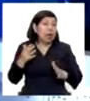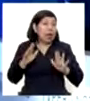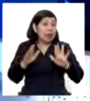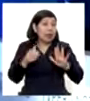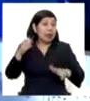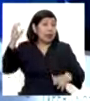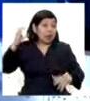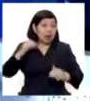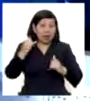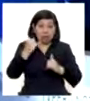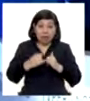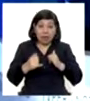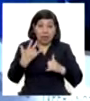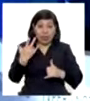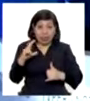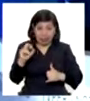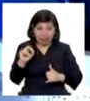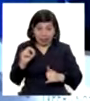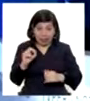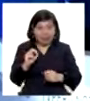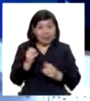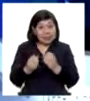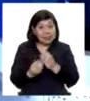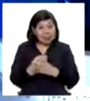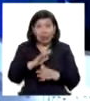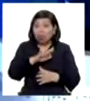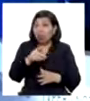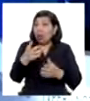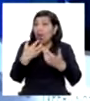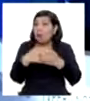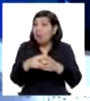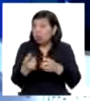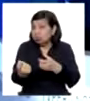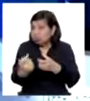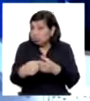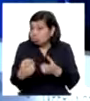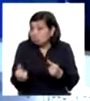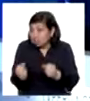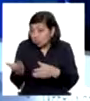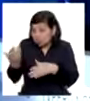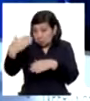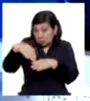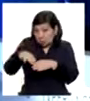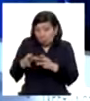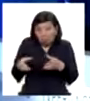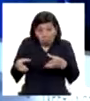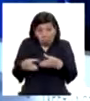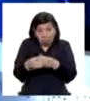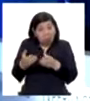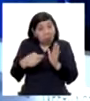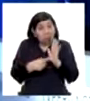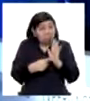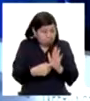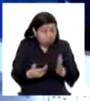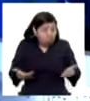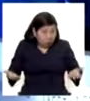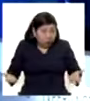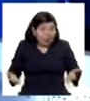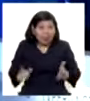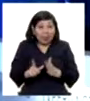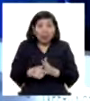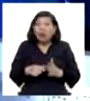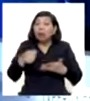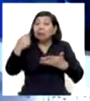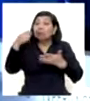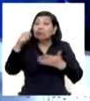el 16 de agosto y termina el 30 de septiembre. Entonces esperamos a todas las empresas prestadoras para que en ese periodo se puedan presentar. Luego viene